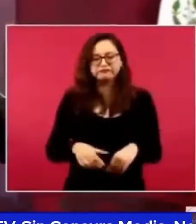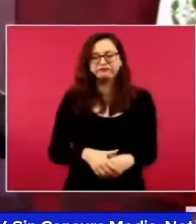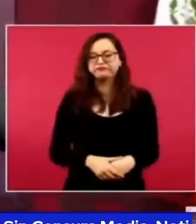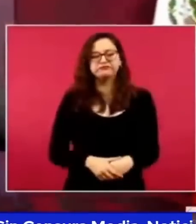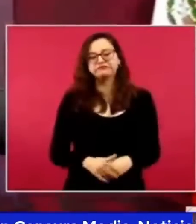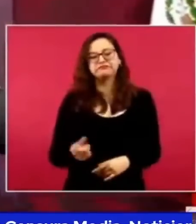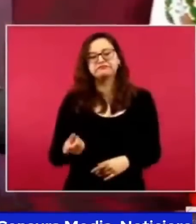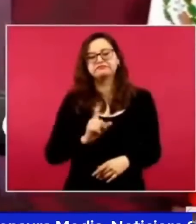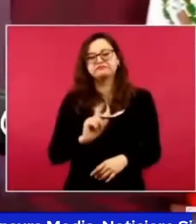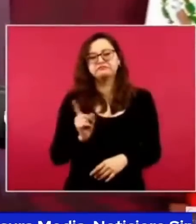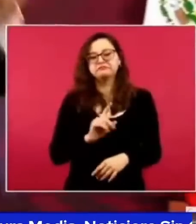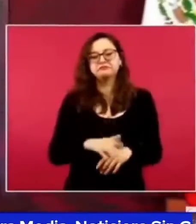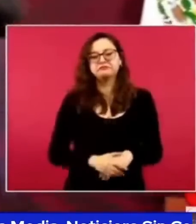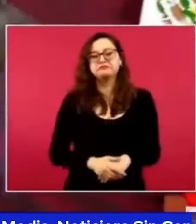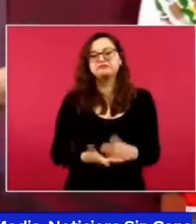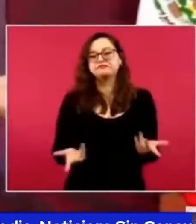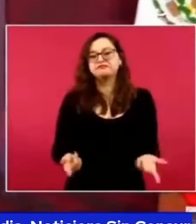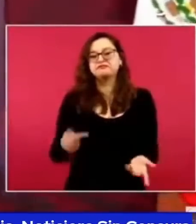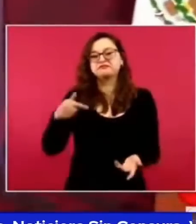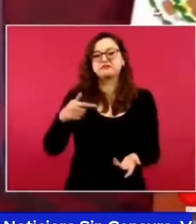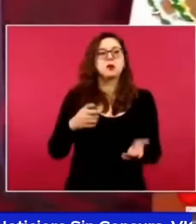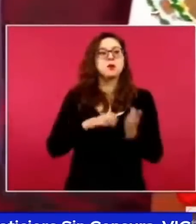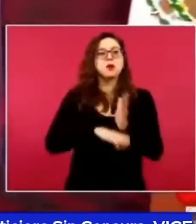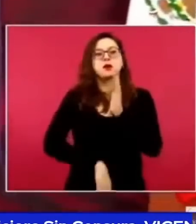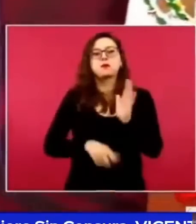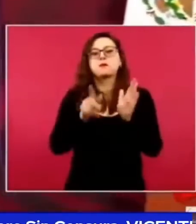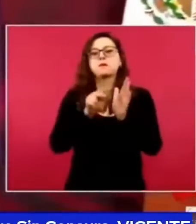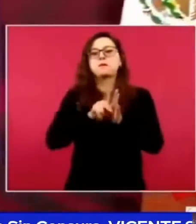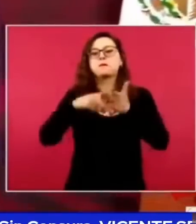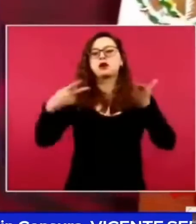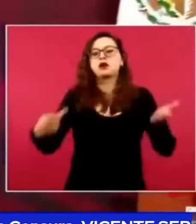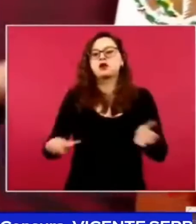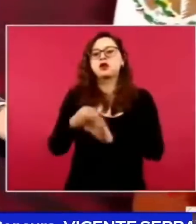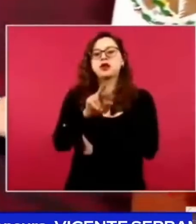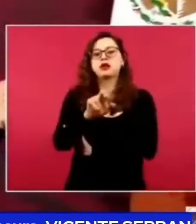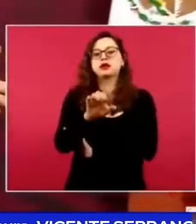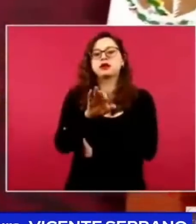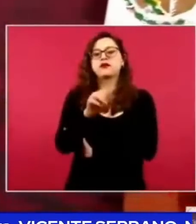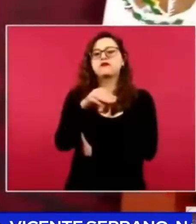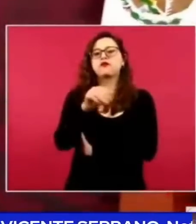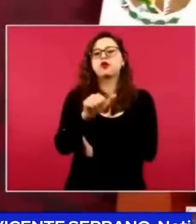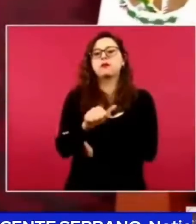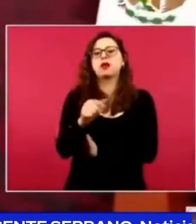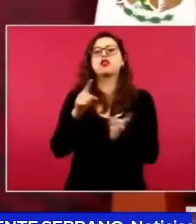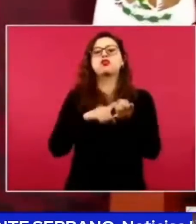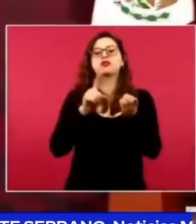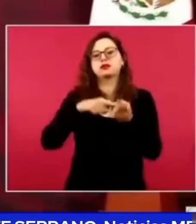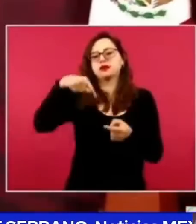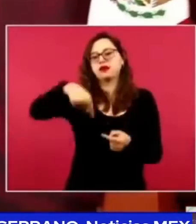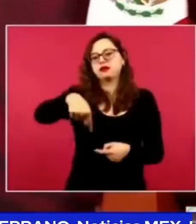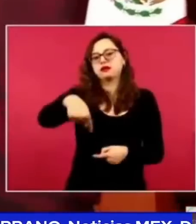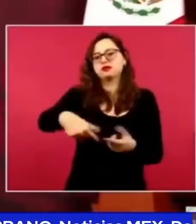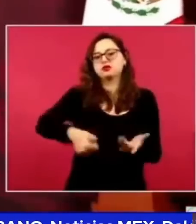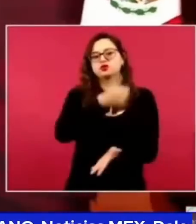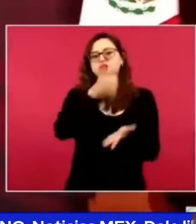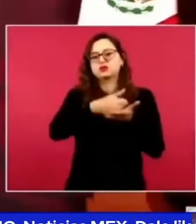¿Dónde se lee el Reforma? Pues aquí. El Universal, aquí.